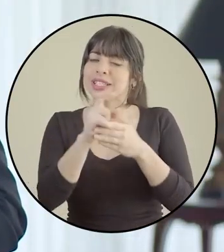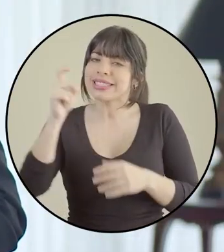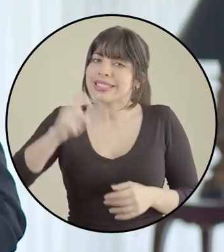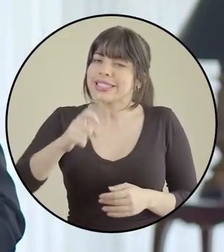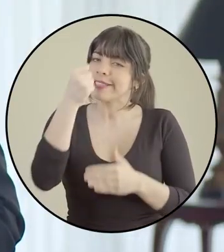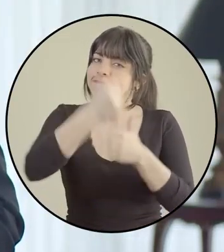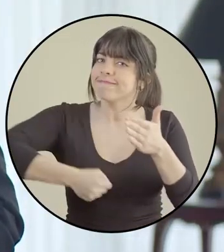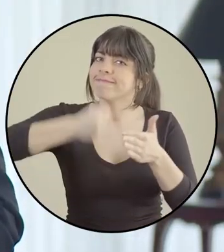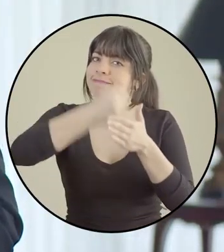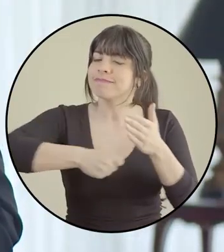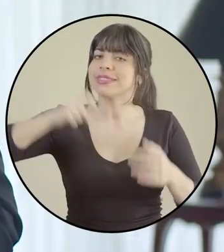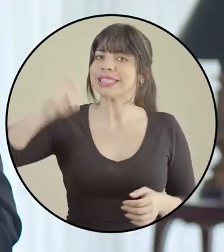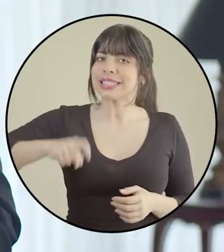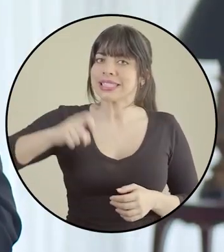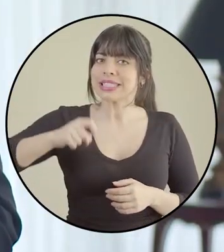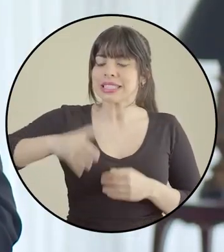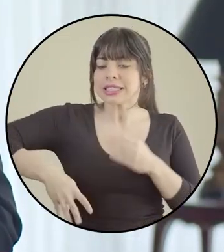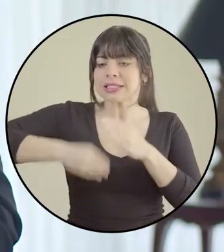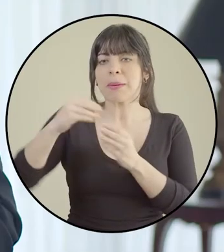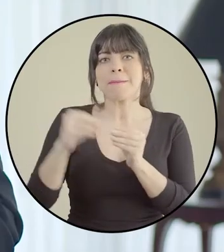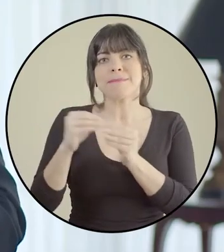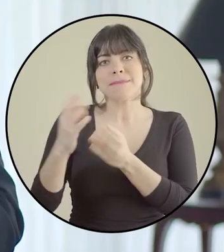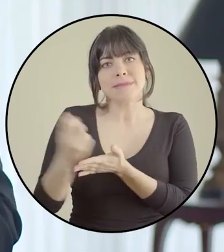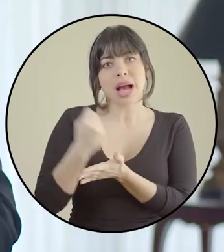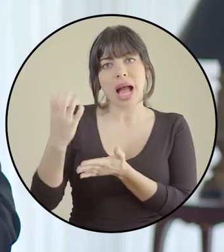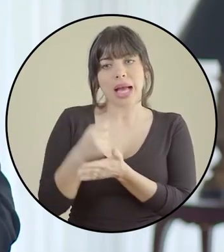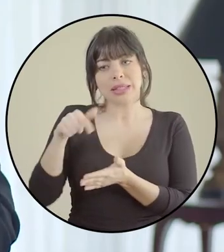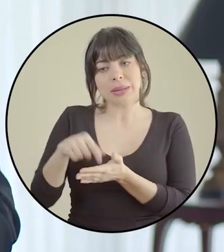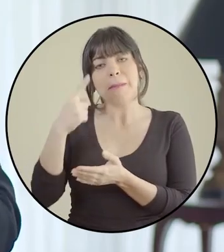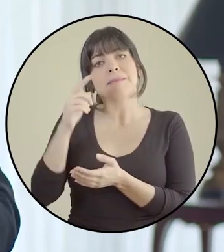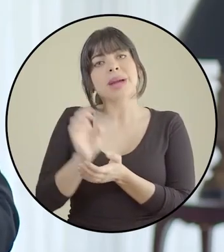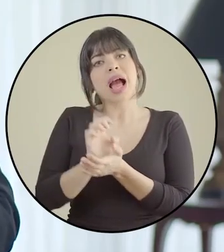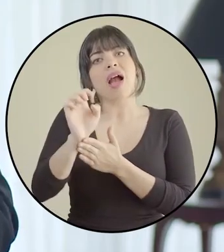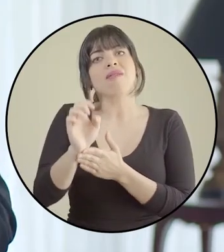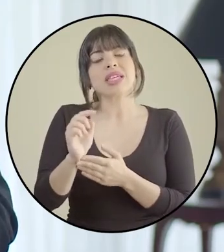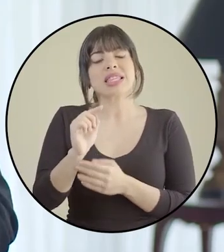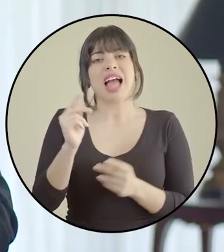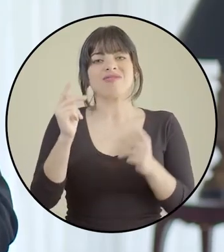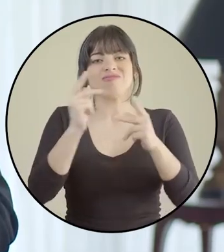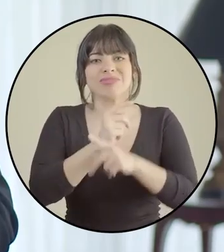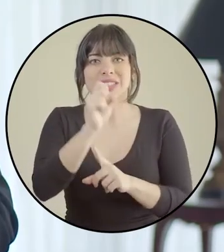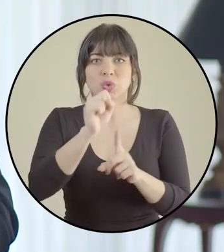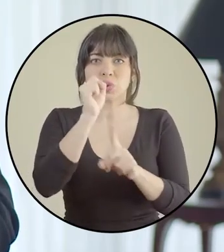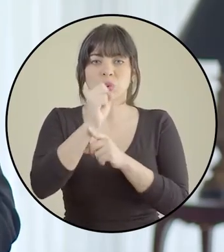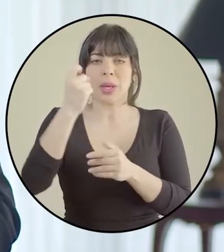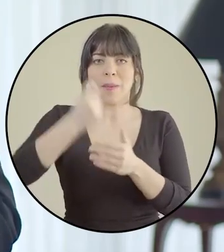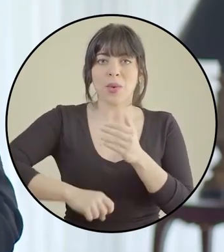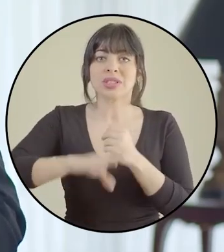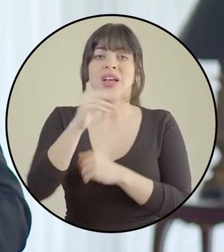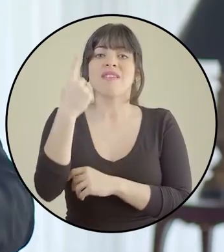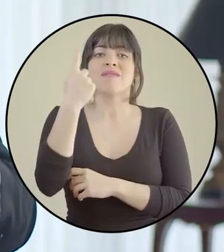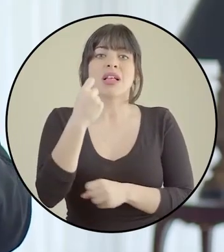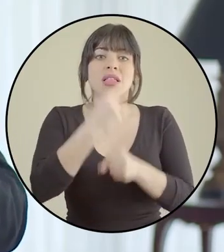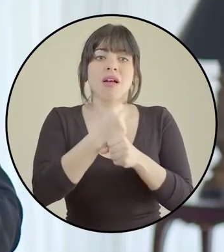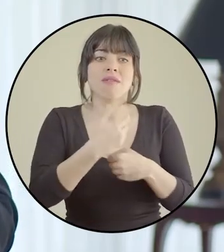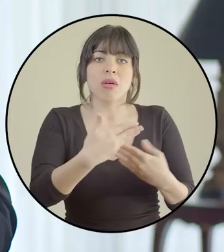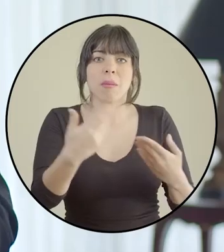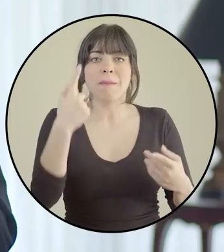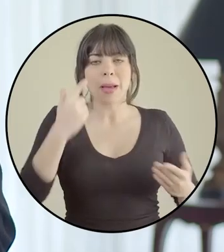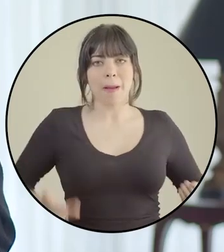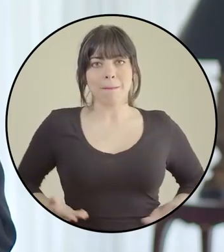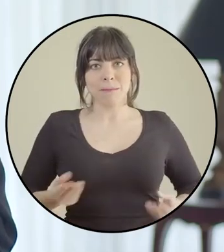Por eso es necesario insistir en la necesidad de contar con mayores ingresos para impedir el agravamiento de las dificultades fiscales y el desempleo